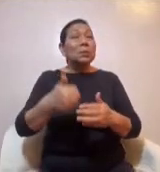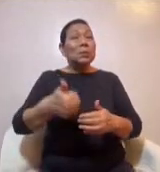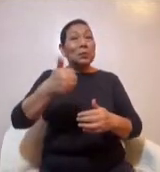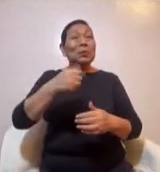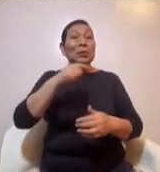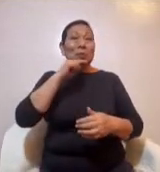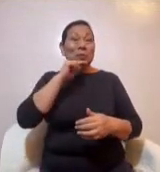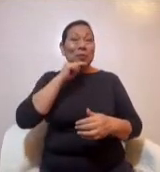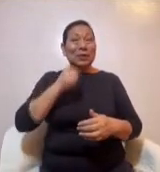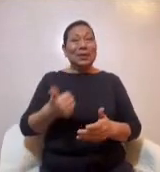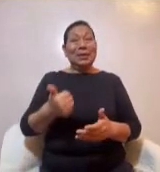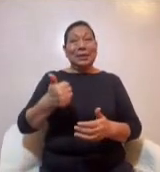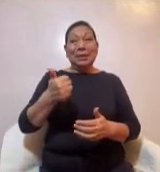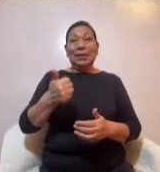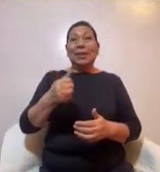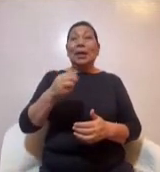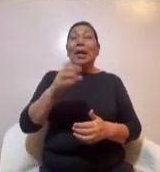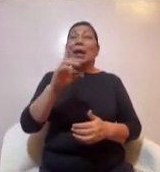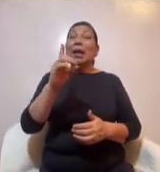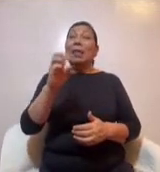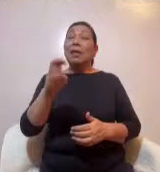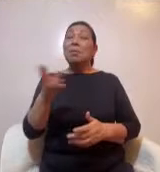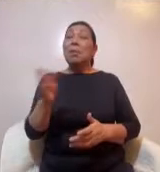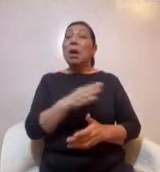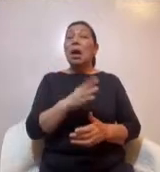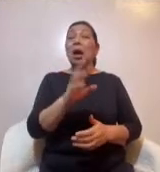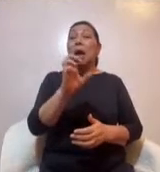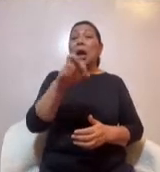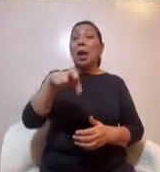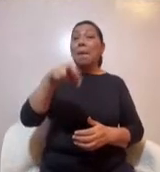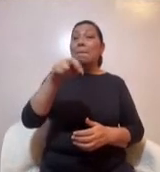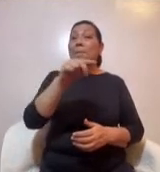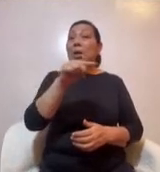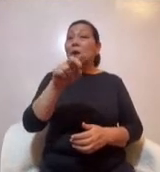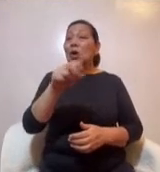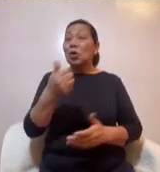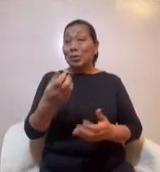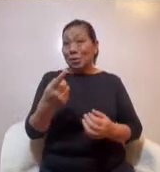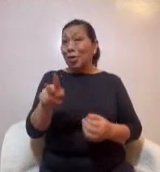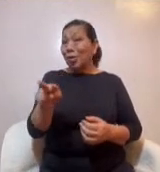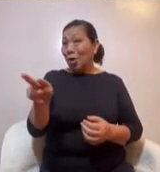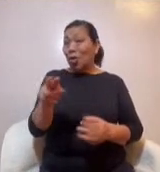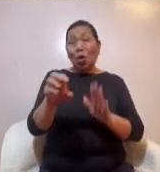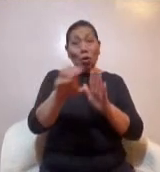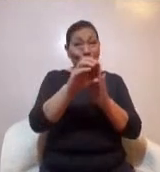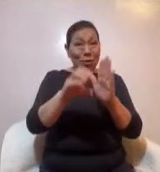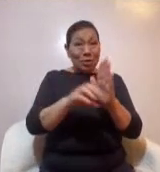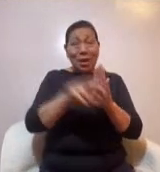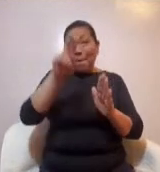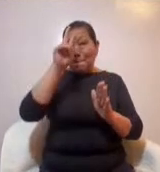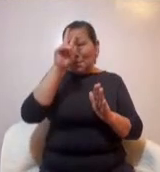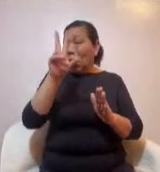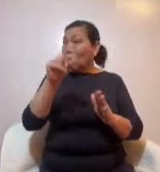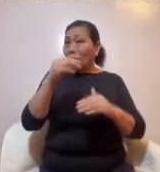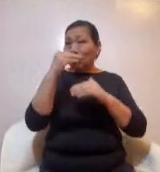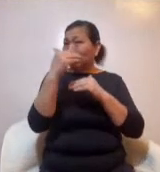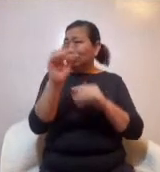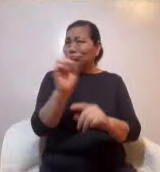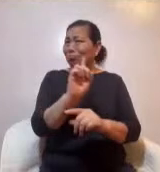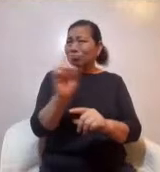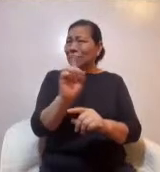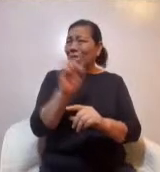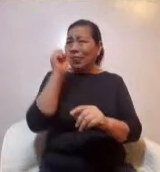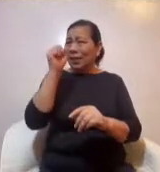de la magistrada Ledesma y en el voto del magistrado Espinosa, como resaltan que efectivamente la Constitución peruana